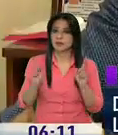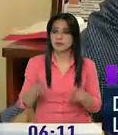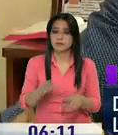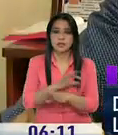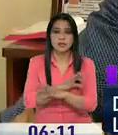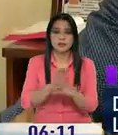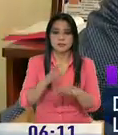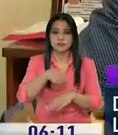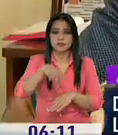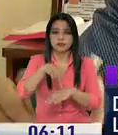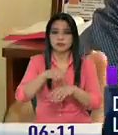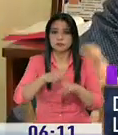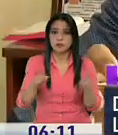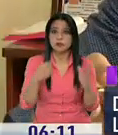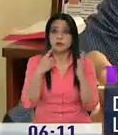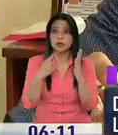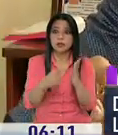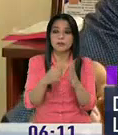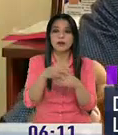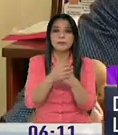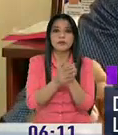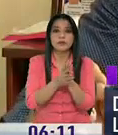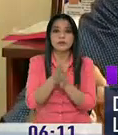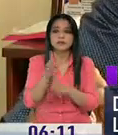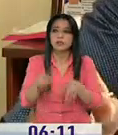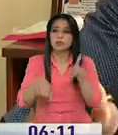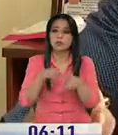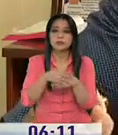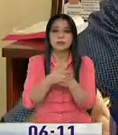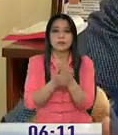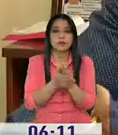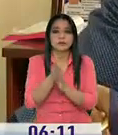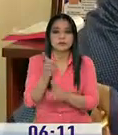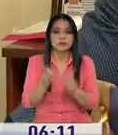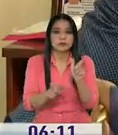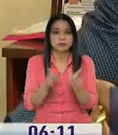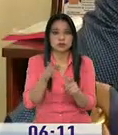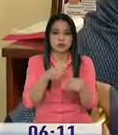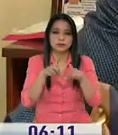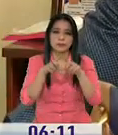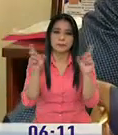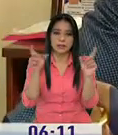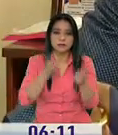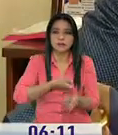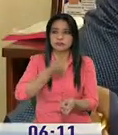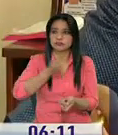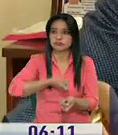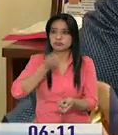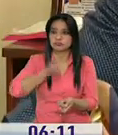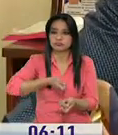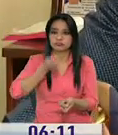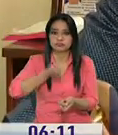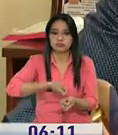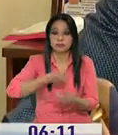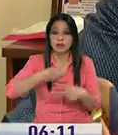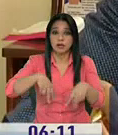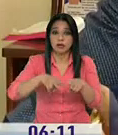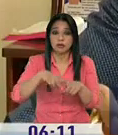tienen que desinfectar. Pero si vemos que hay abuso por parte de las compañías que desinfectan en los precios,